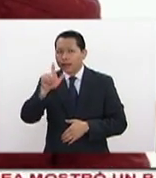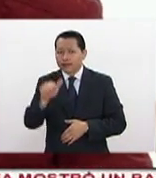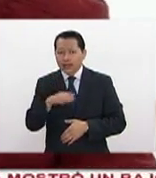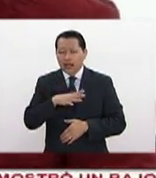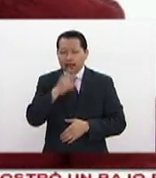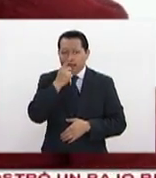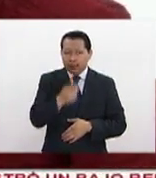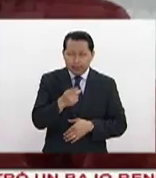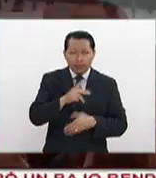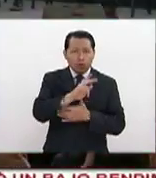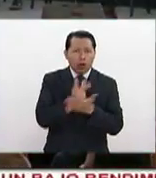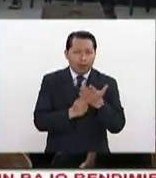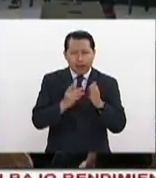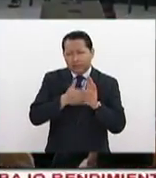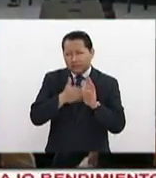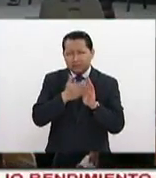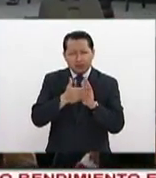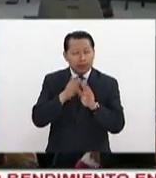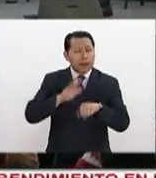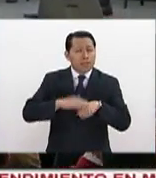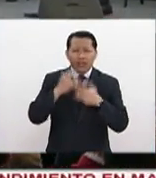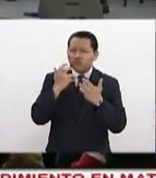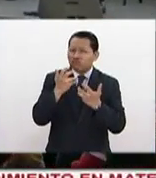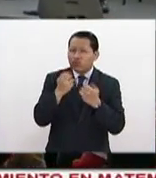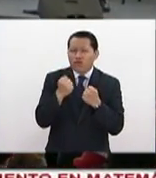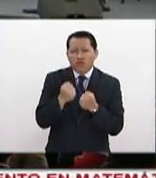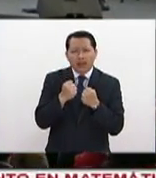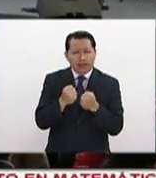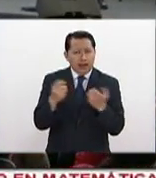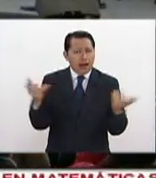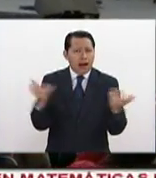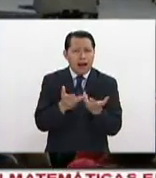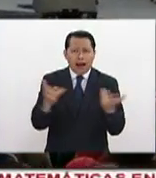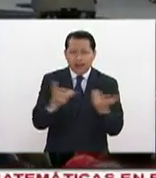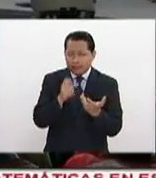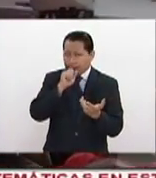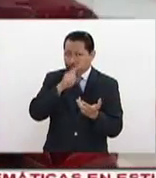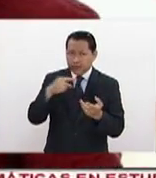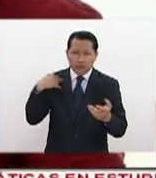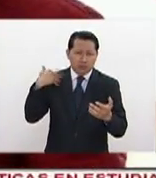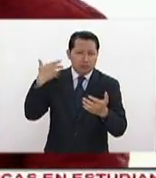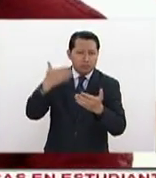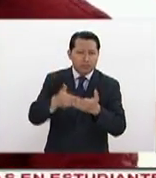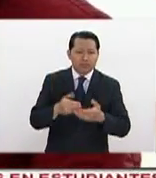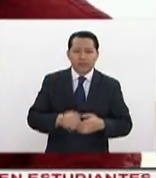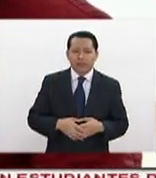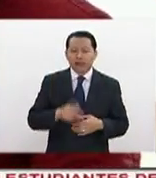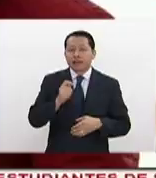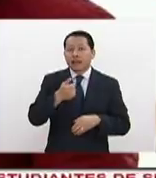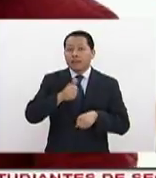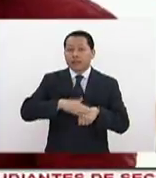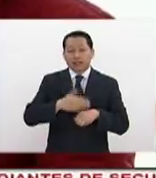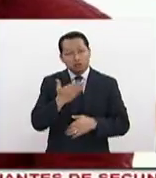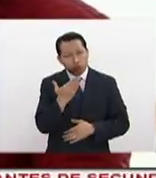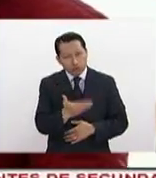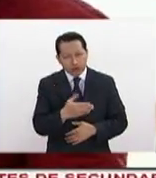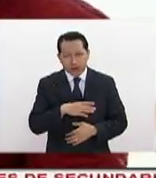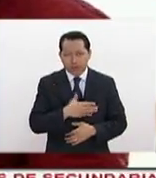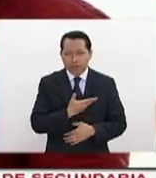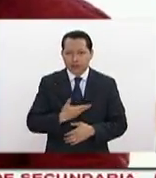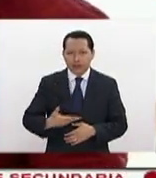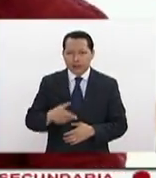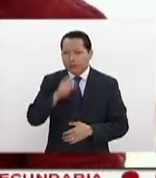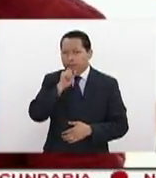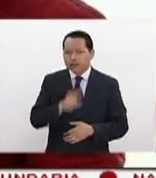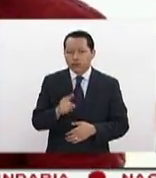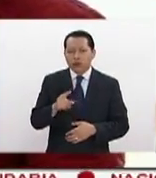programa de infraestructura es el más ambicioso que haya realizado la dependencia en su historia. Que en la administración de usted, señor presidente,